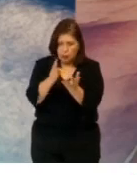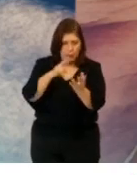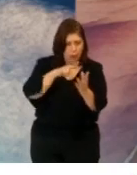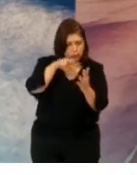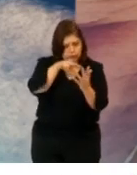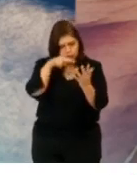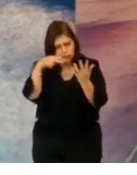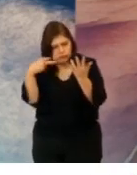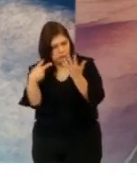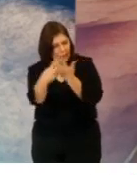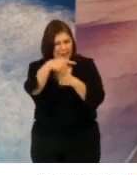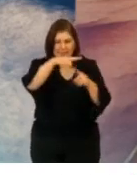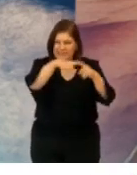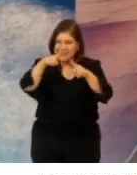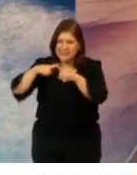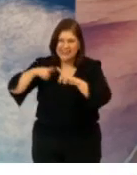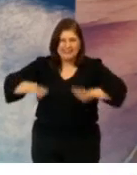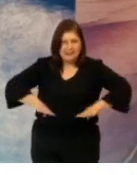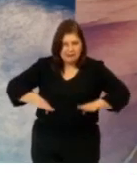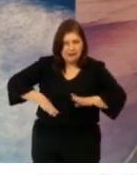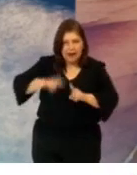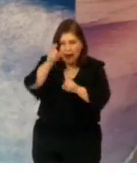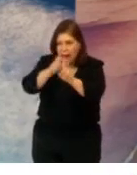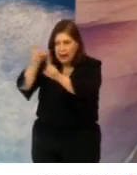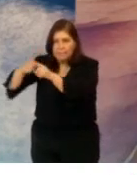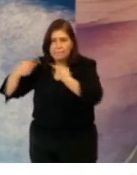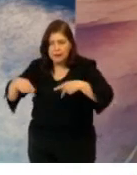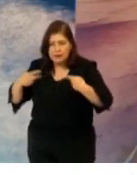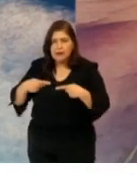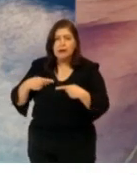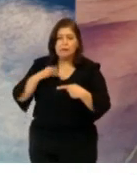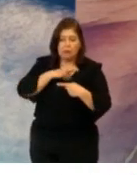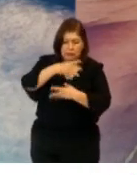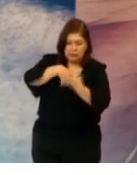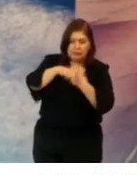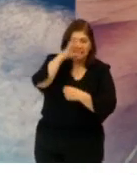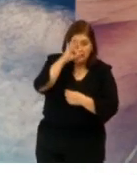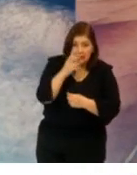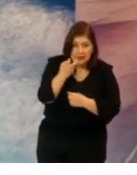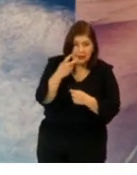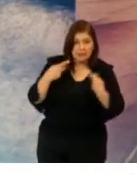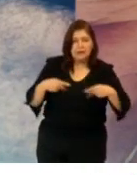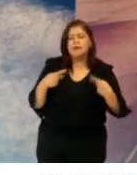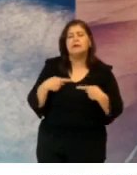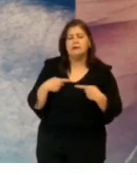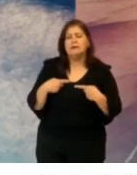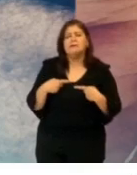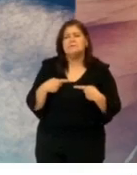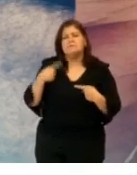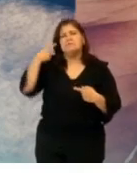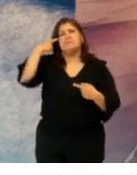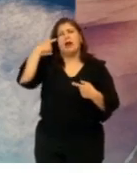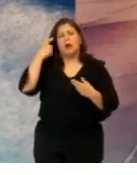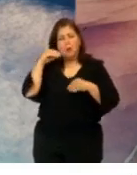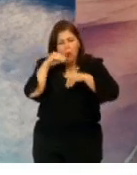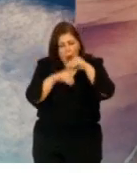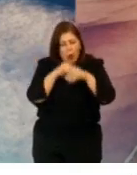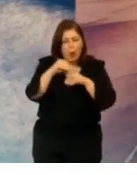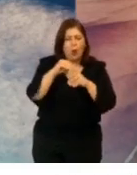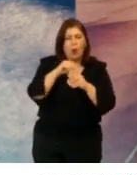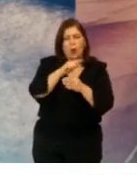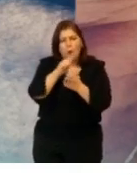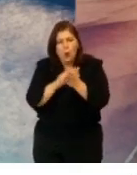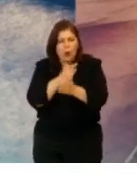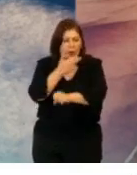tener conciencia de esta superposición de desigualdades que afectan a la población y ver cómo desarrollo políticas y todas estas herramientas